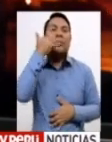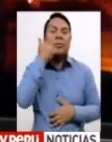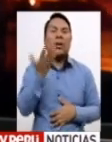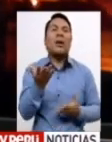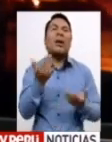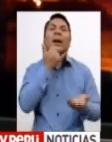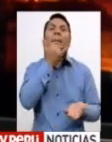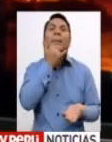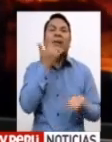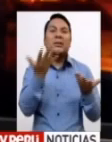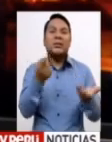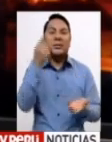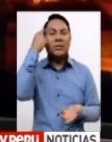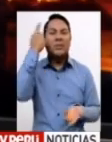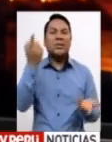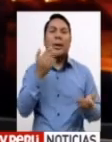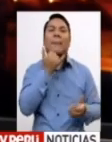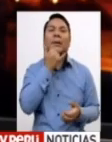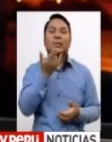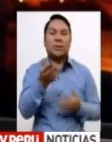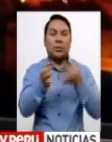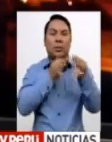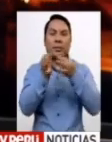cuéntenos qué información se tiene de Ricardo Burgos.